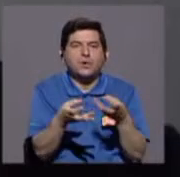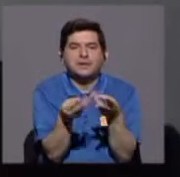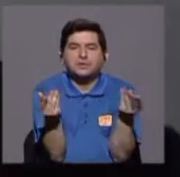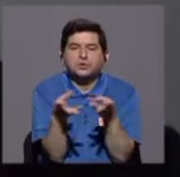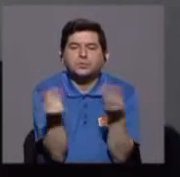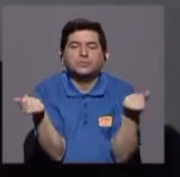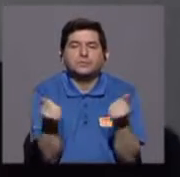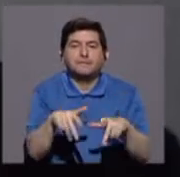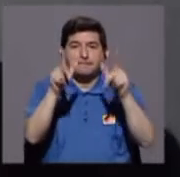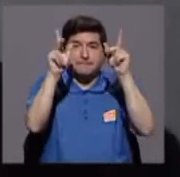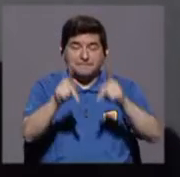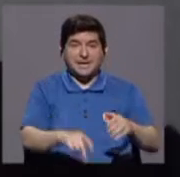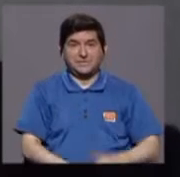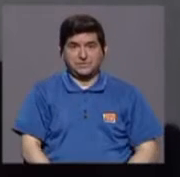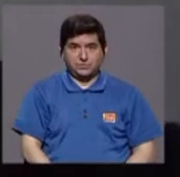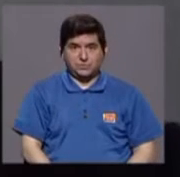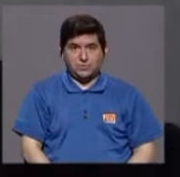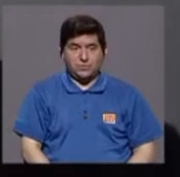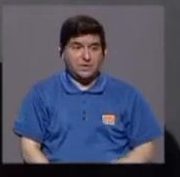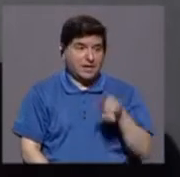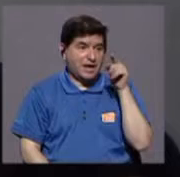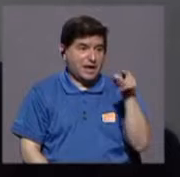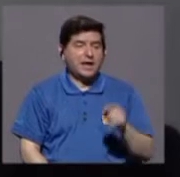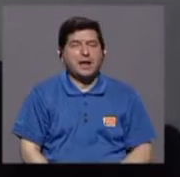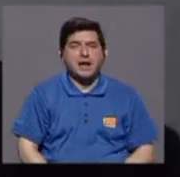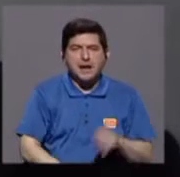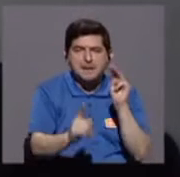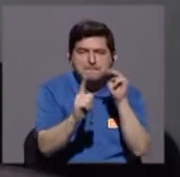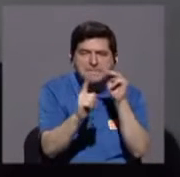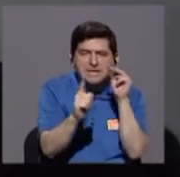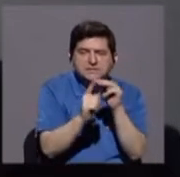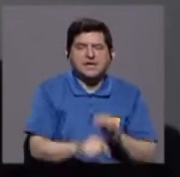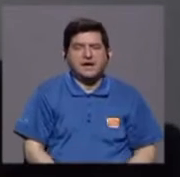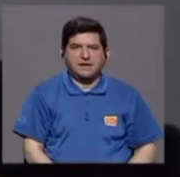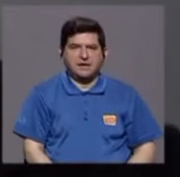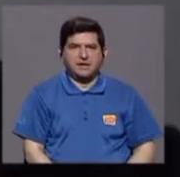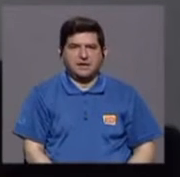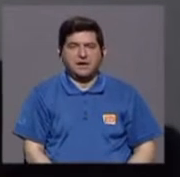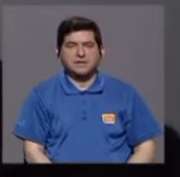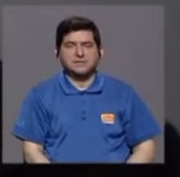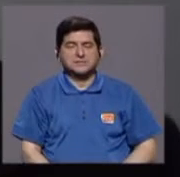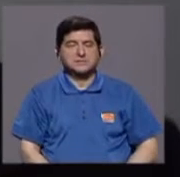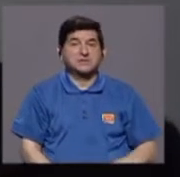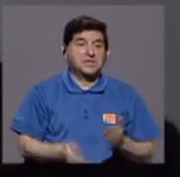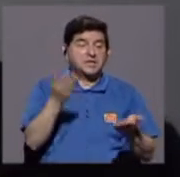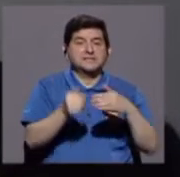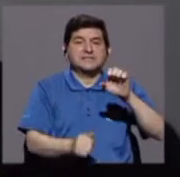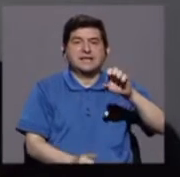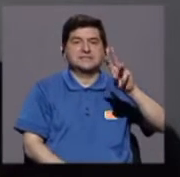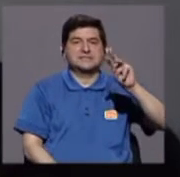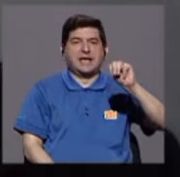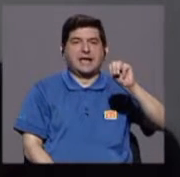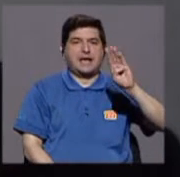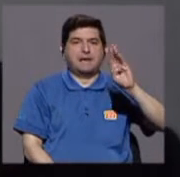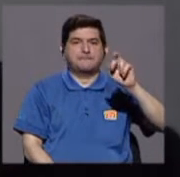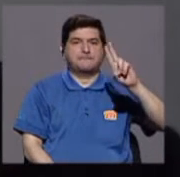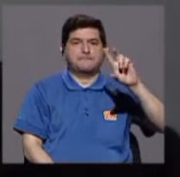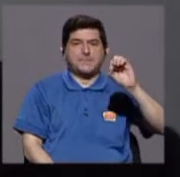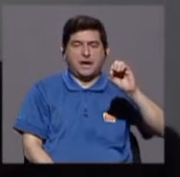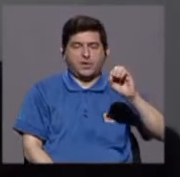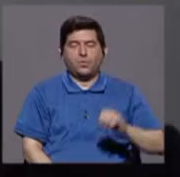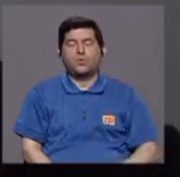porque es una persona que está recibiendo mensajes, avisos, embargos. Es muy difícil que esa persona